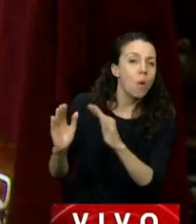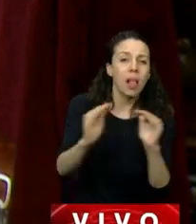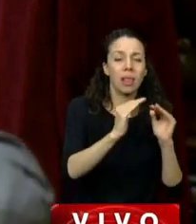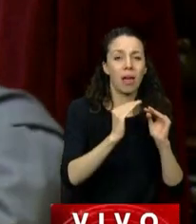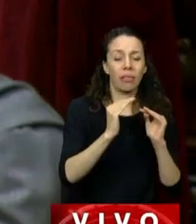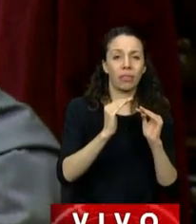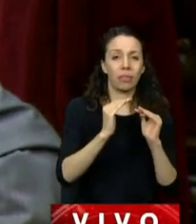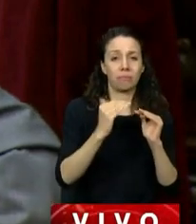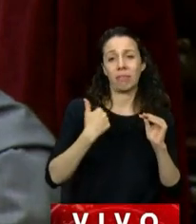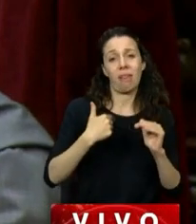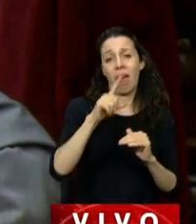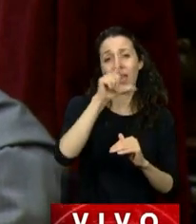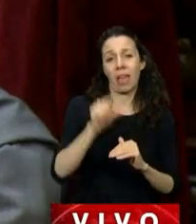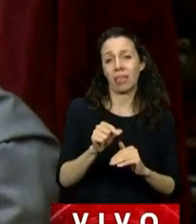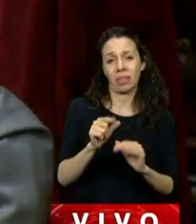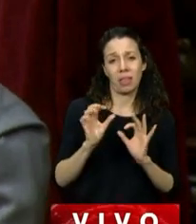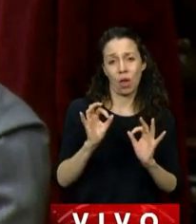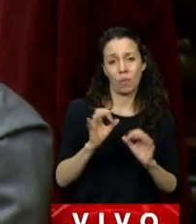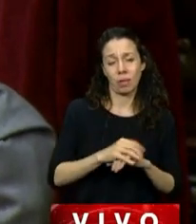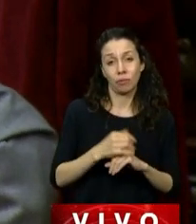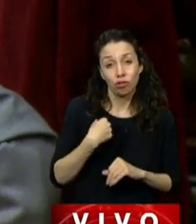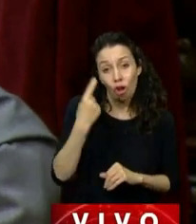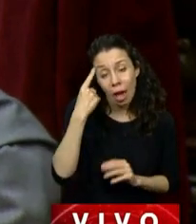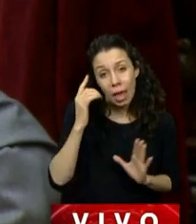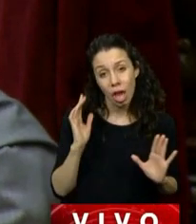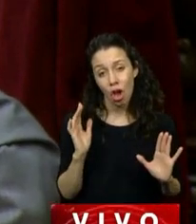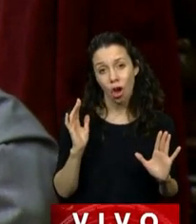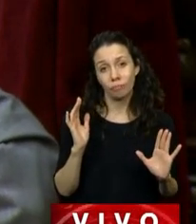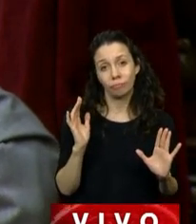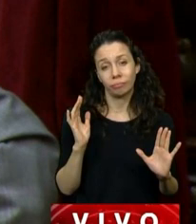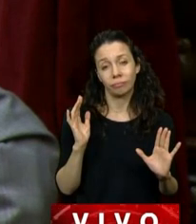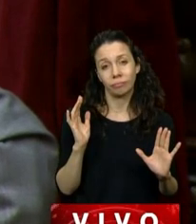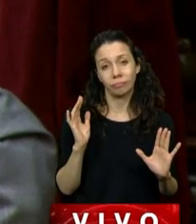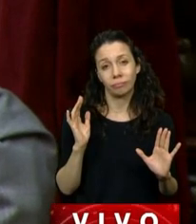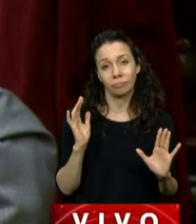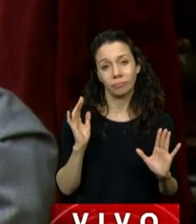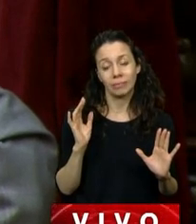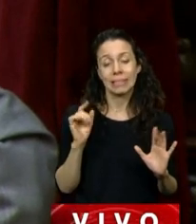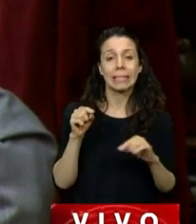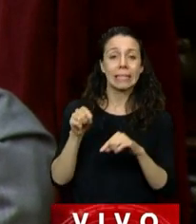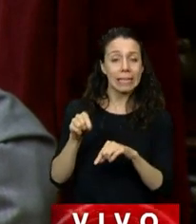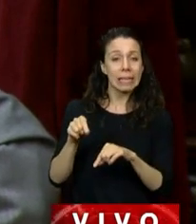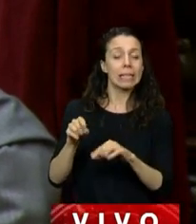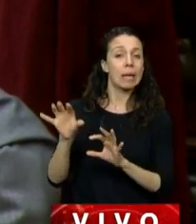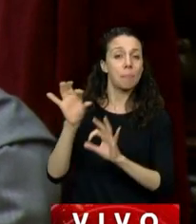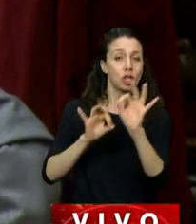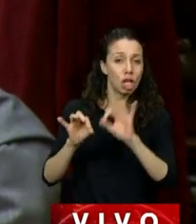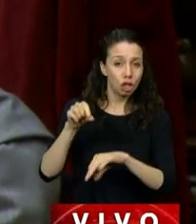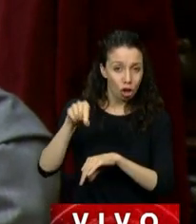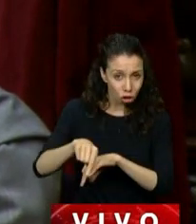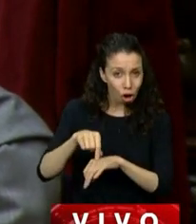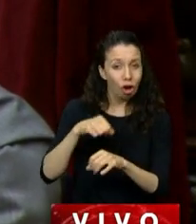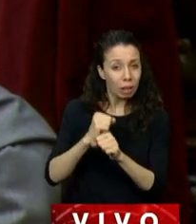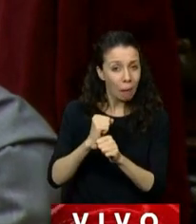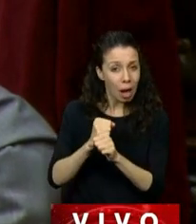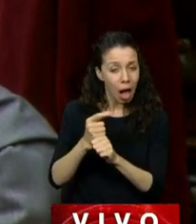creo, señor presidente, y agradeciéndole nuevamente, lamentablemente este proyecto que hoy estamos tratando está